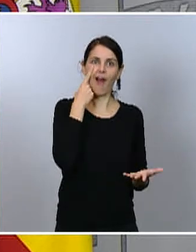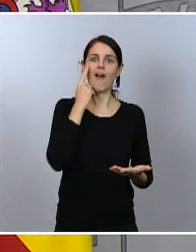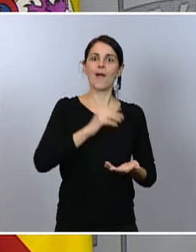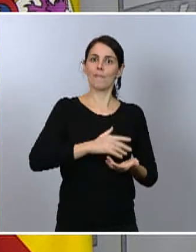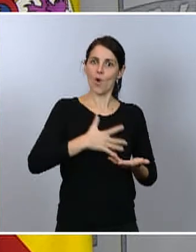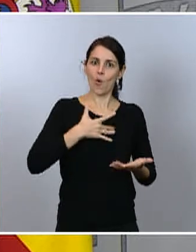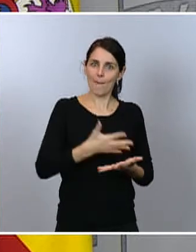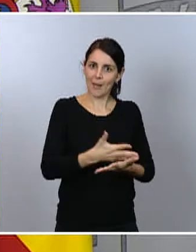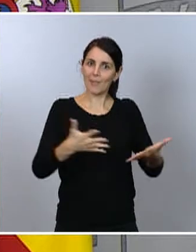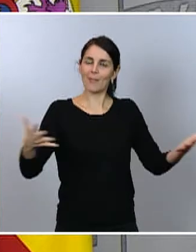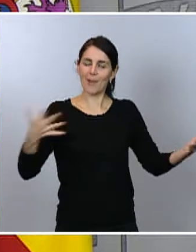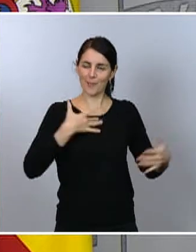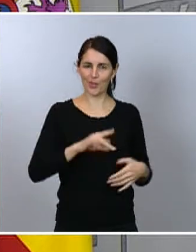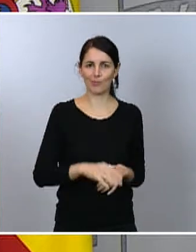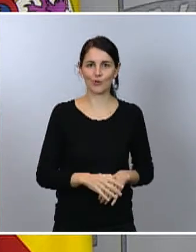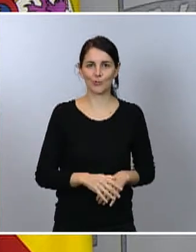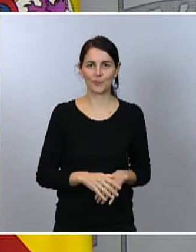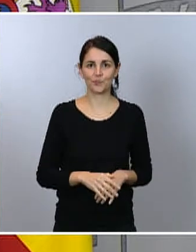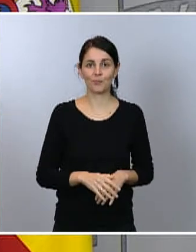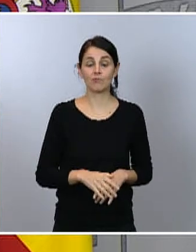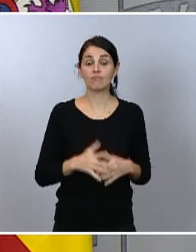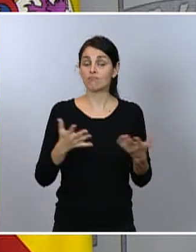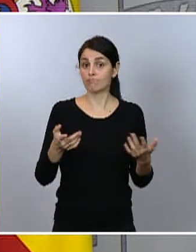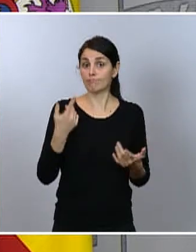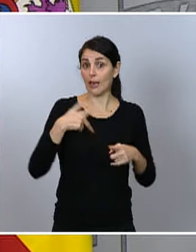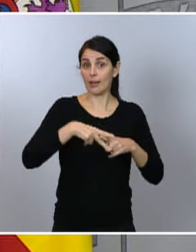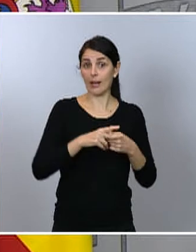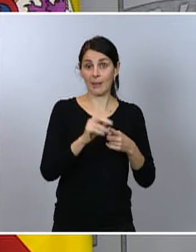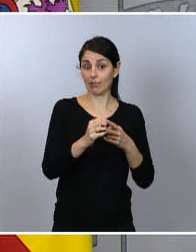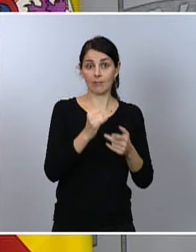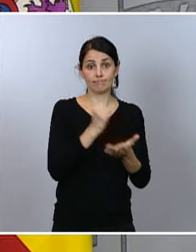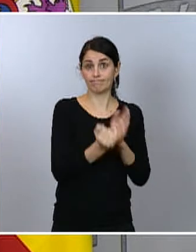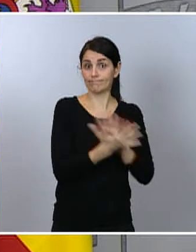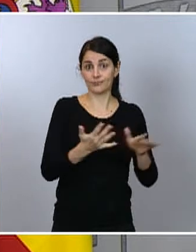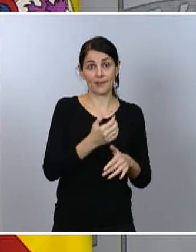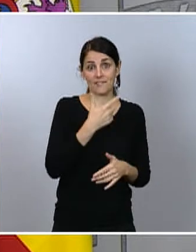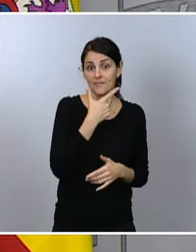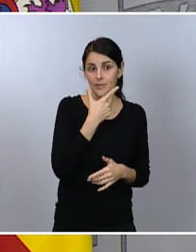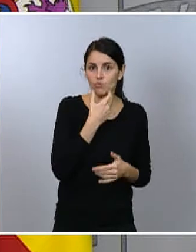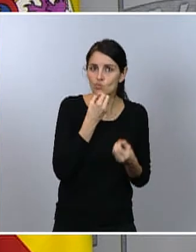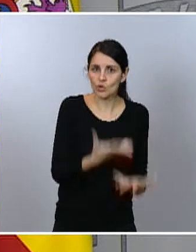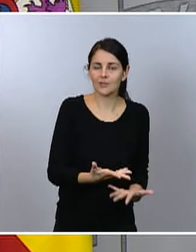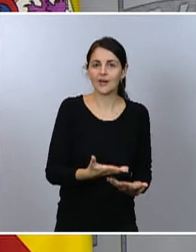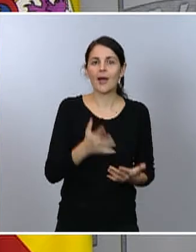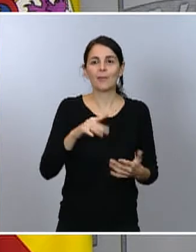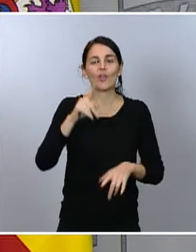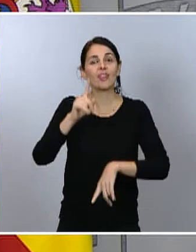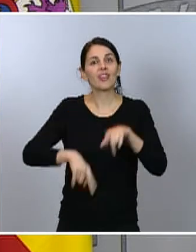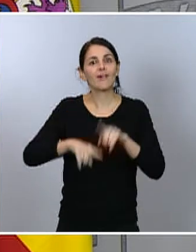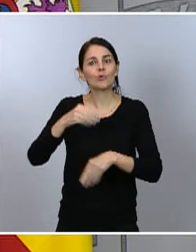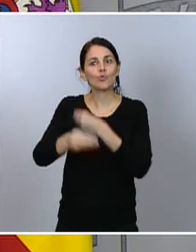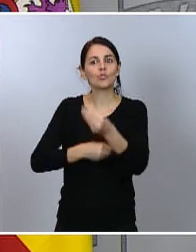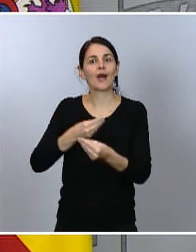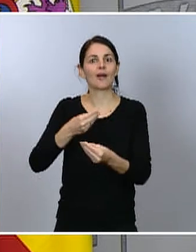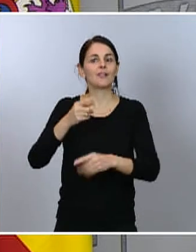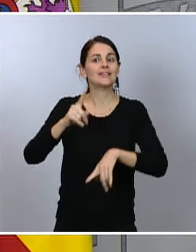alguna es una buena herramienta, pero hay que utilizarla en el contexto en el que se ha demostrado que es útil.